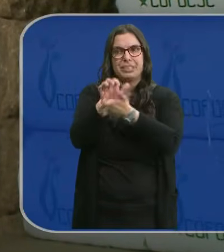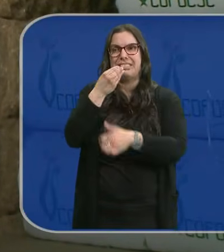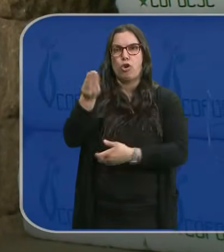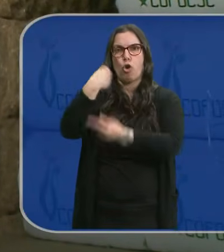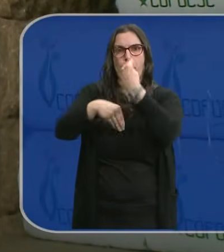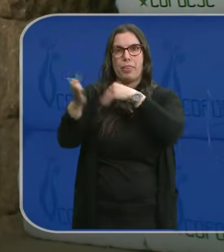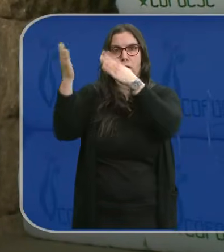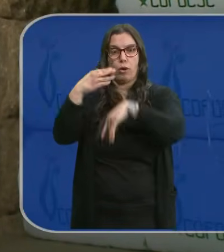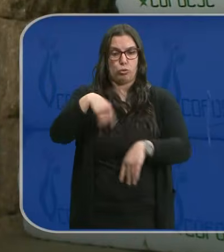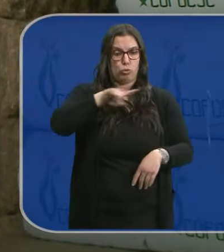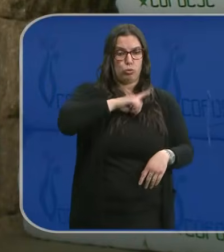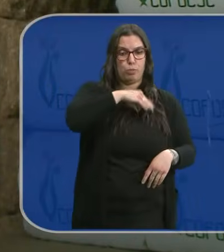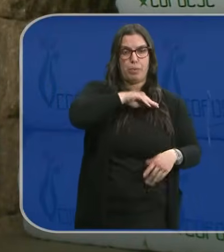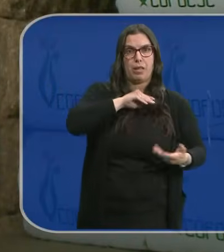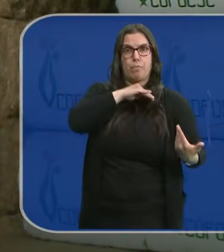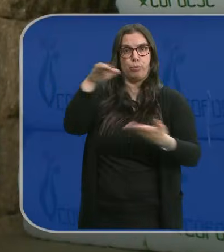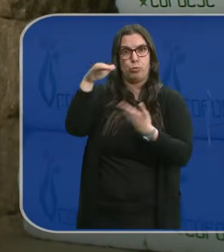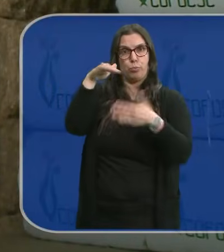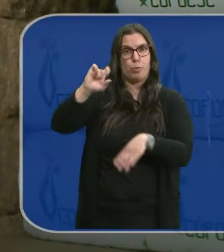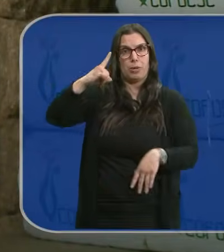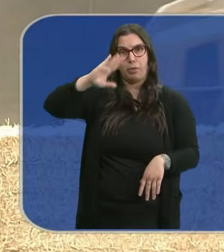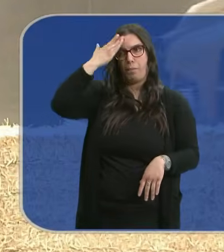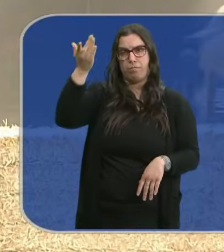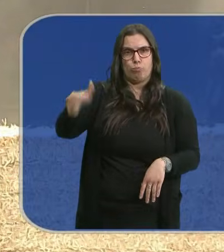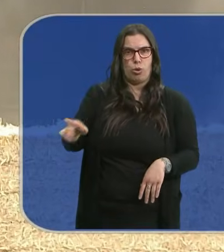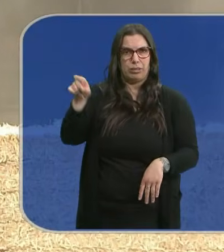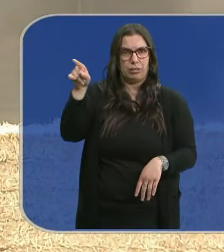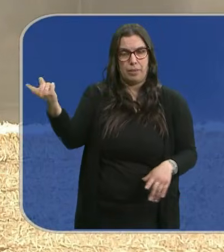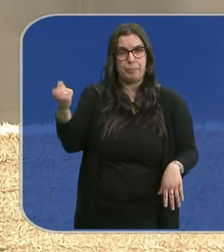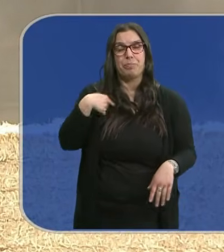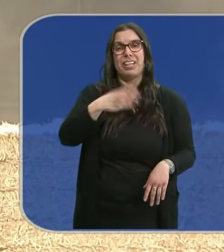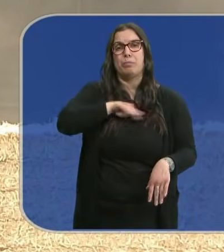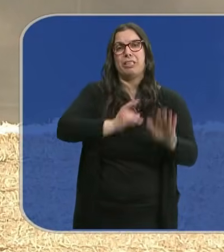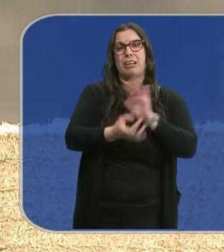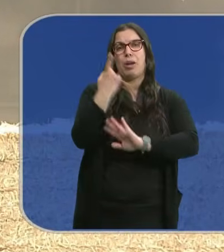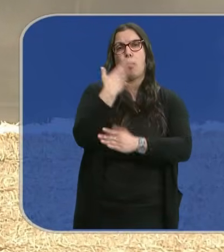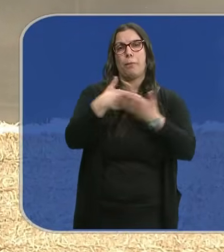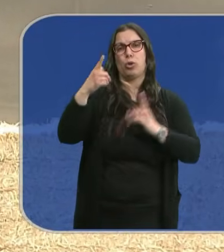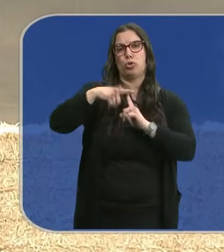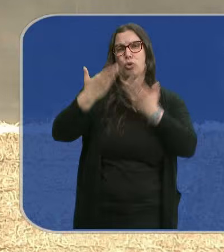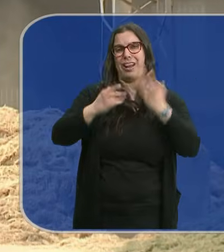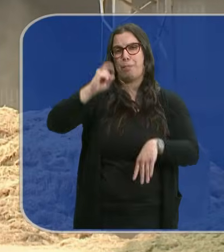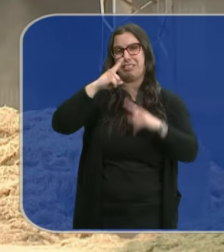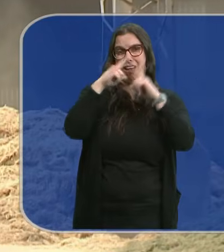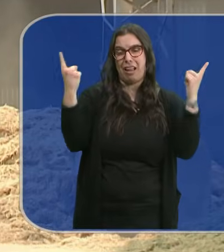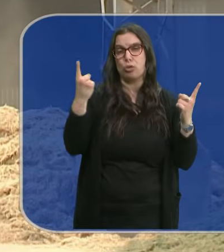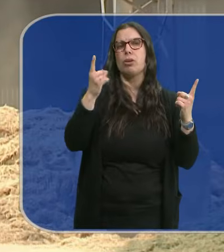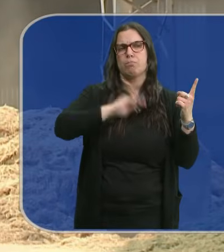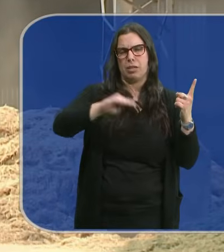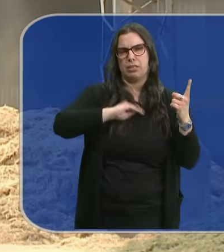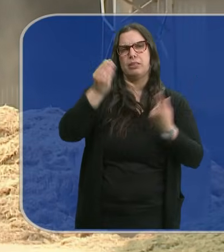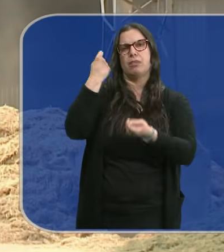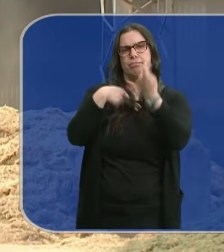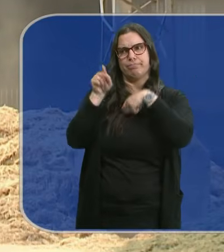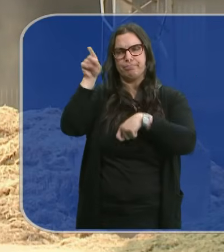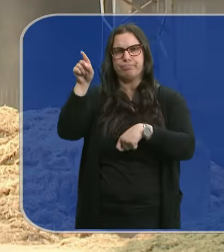forraje y España es uno de los principales suministradores, pues se mueren. España produce más de 1 millón de toneladas de forraje al año y buena parte pasa por